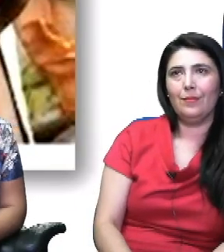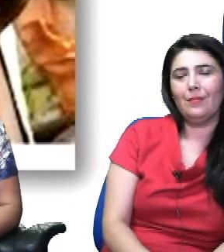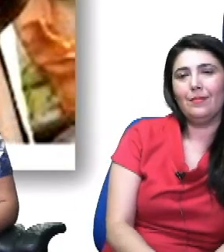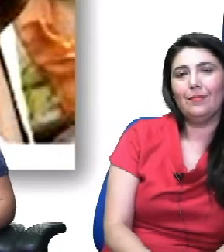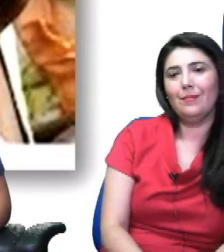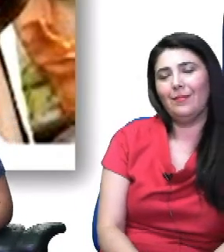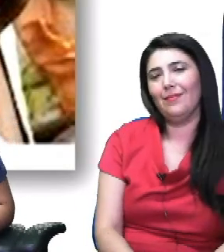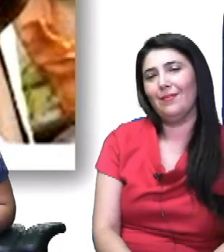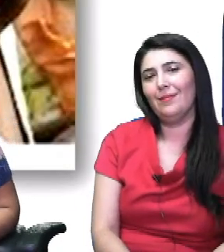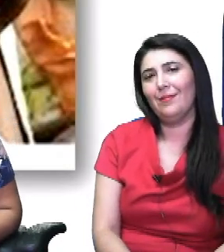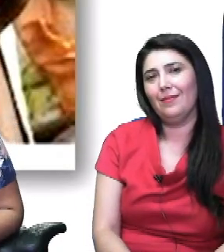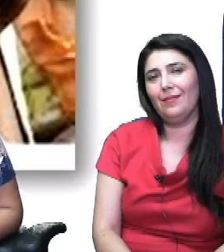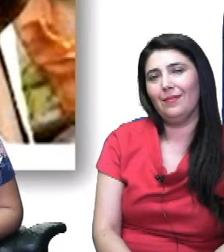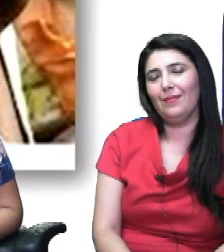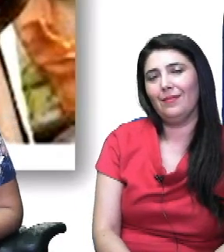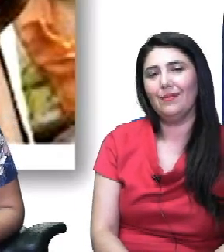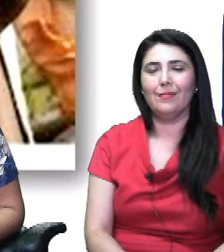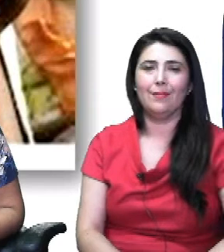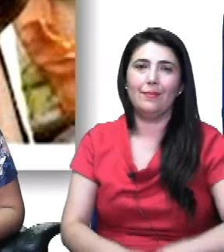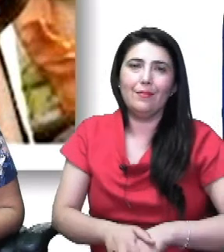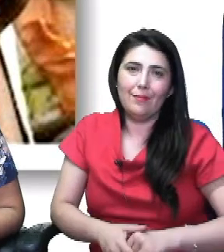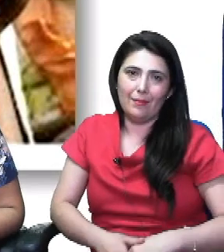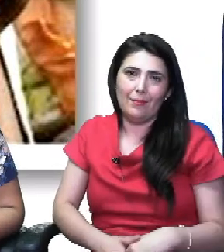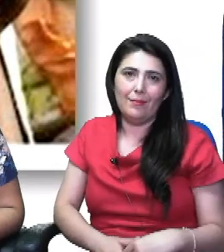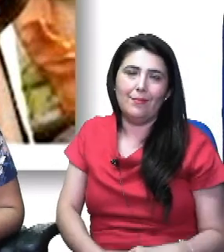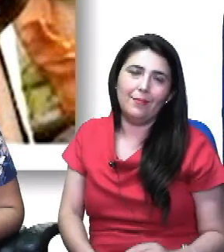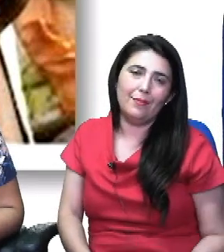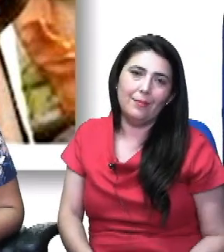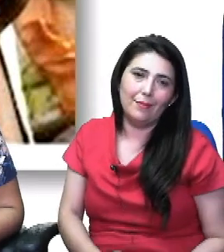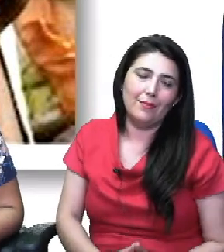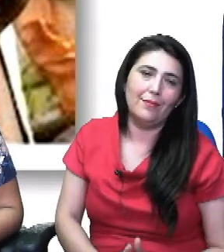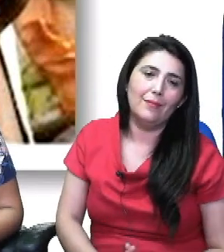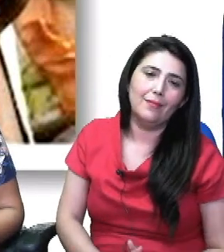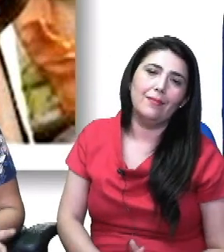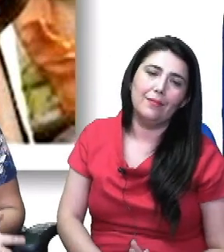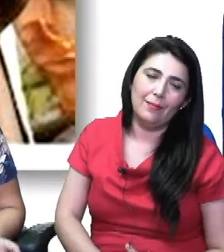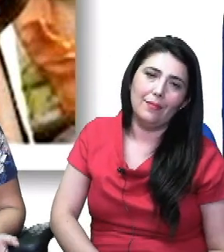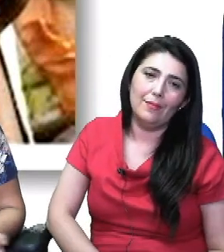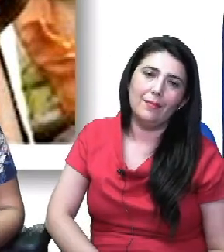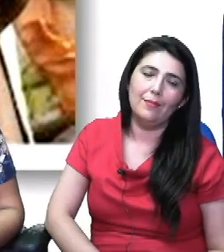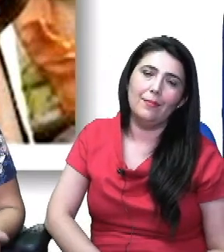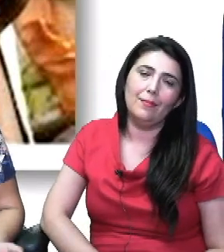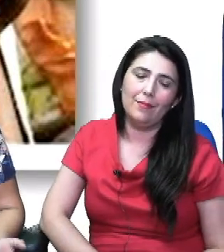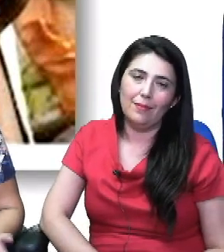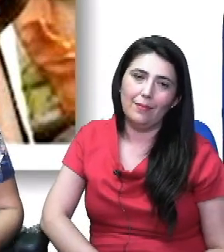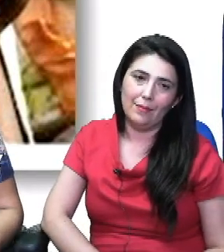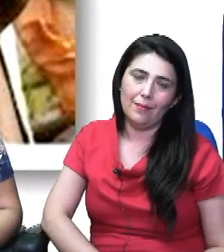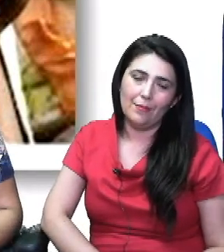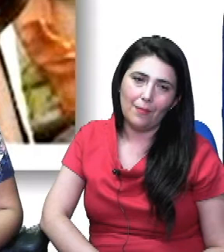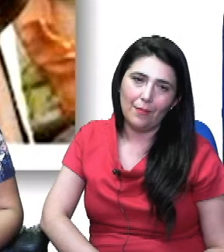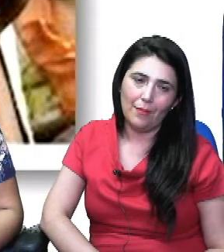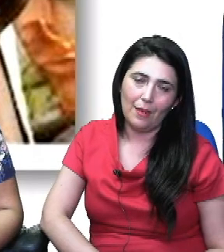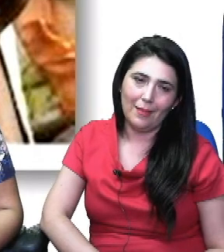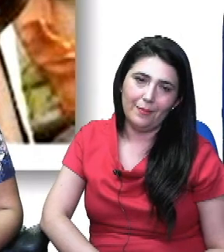Partiendo con la primera de ellas, con la guía IASC, vamos a definir que este es un marco amplio e inclusivo que orienta las